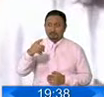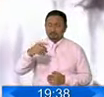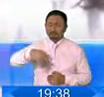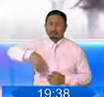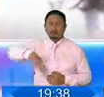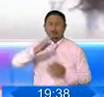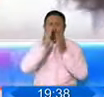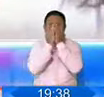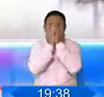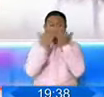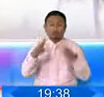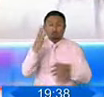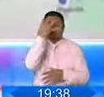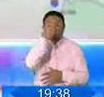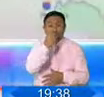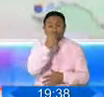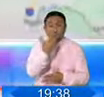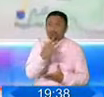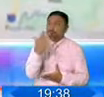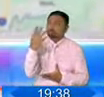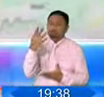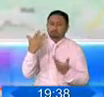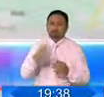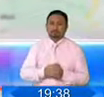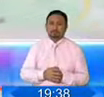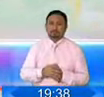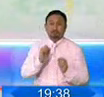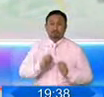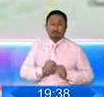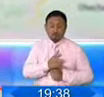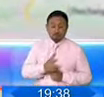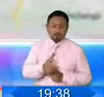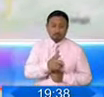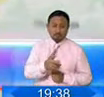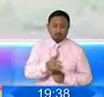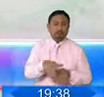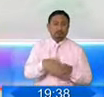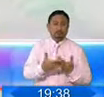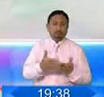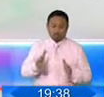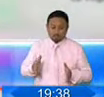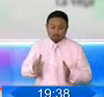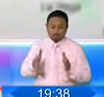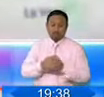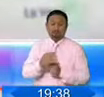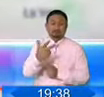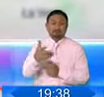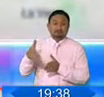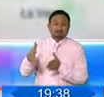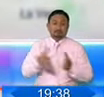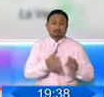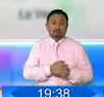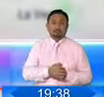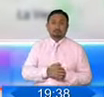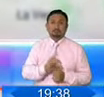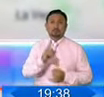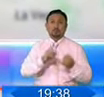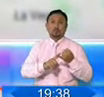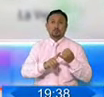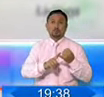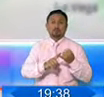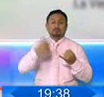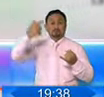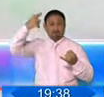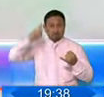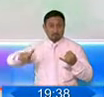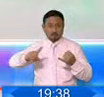tanta belleza y ante tanta grandeza. Para acceder a la ruta de florecimiento se ha delimitado 3 posibles rutas. Ruta 1 desde